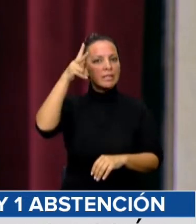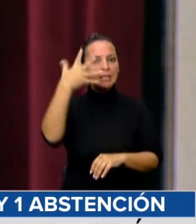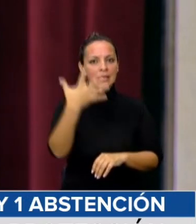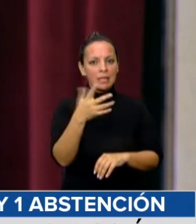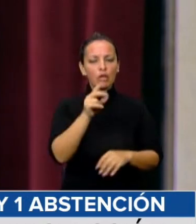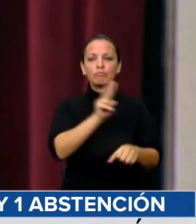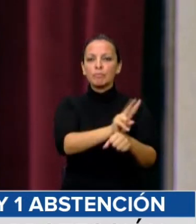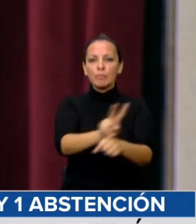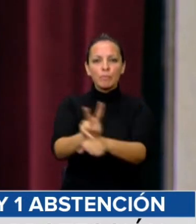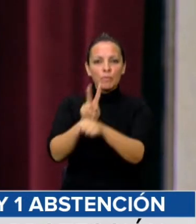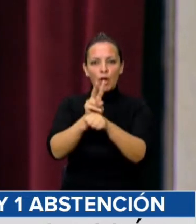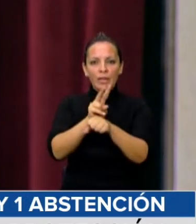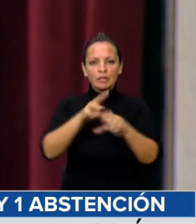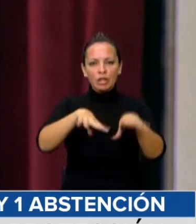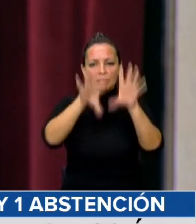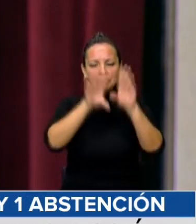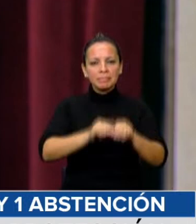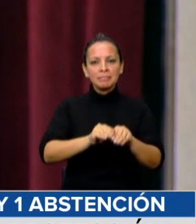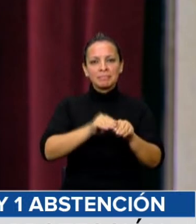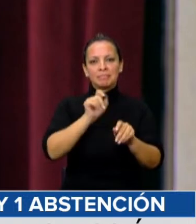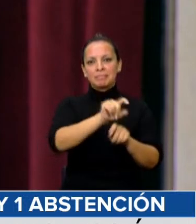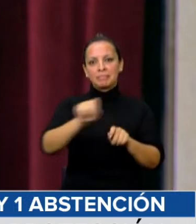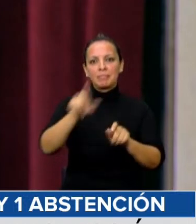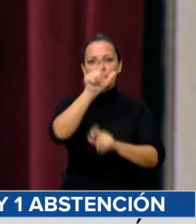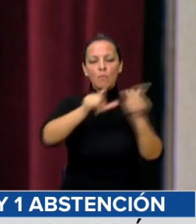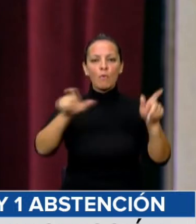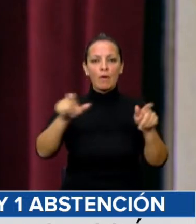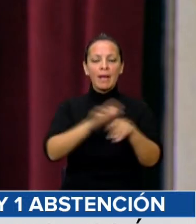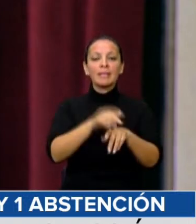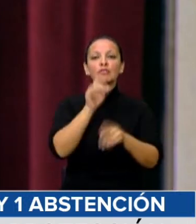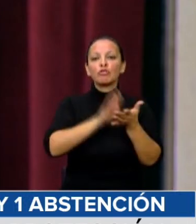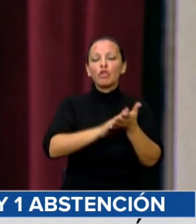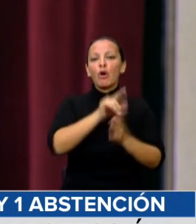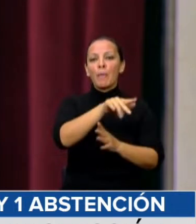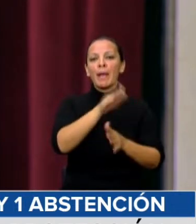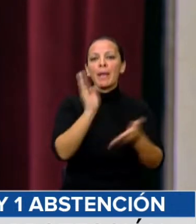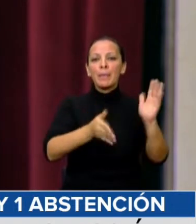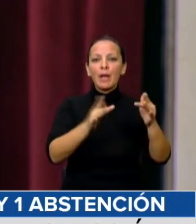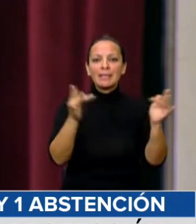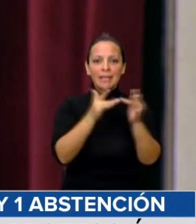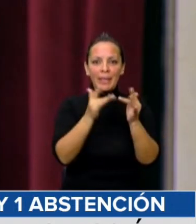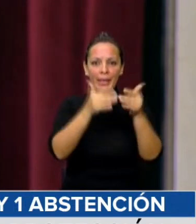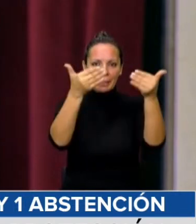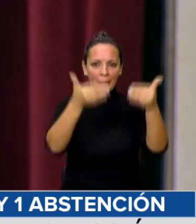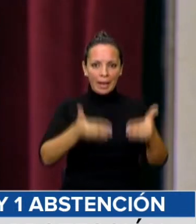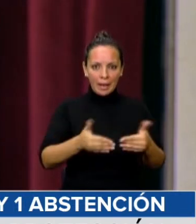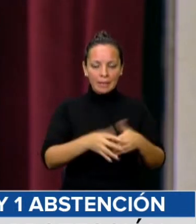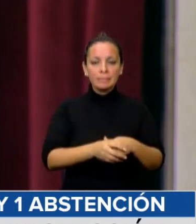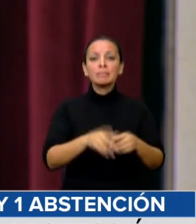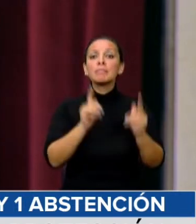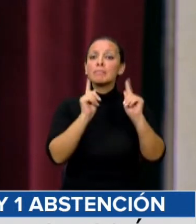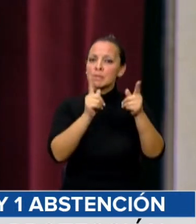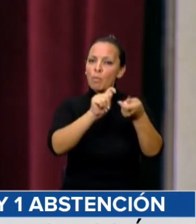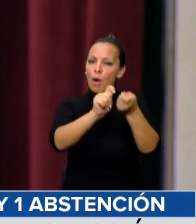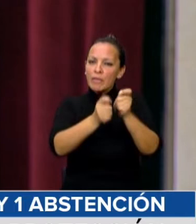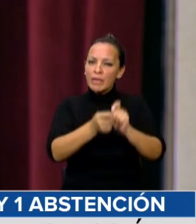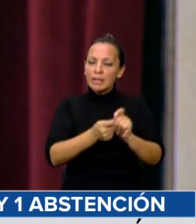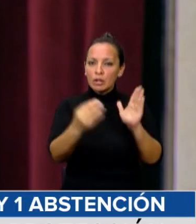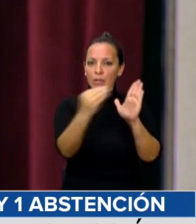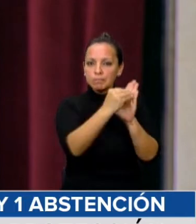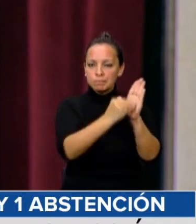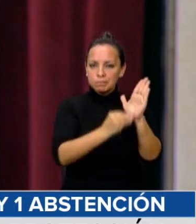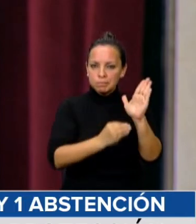26.485 de protección integral a las mujeres sobre violencia digital, con las modificaciones introducidas por